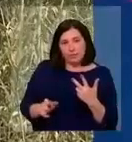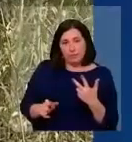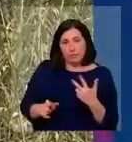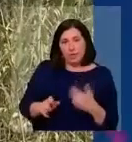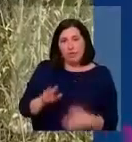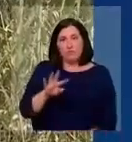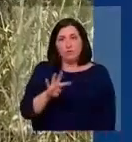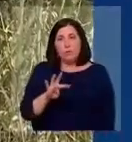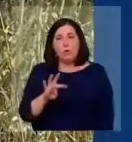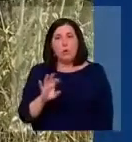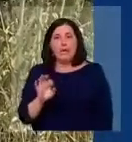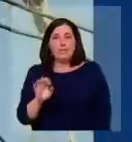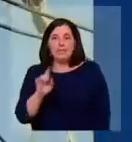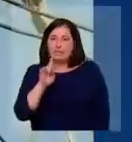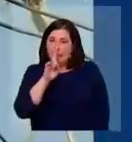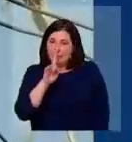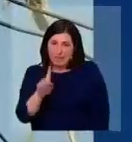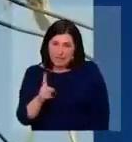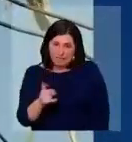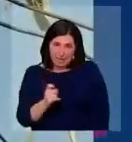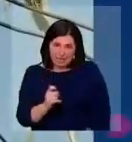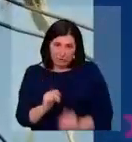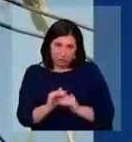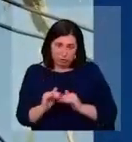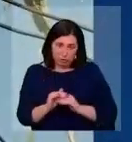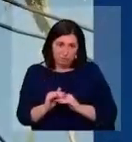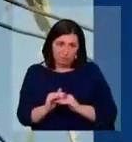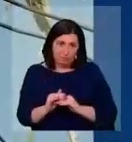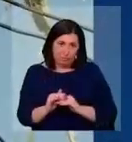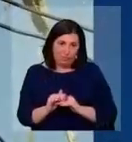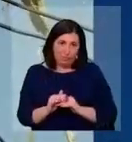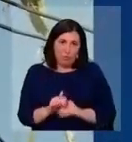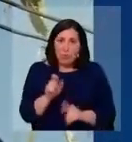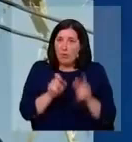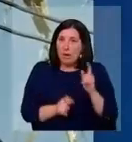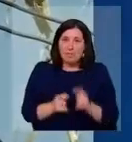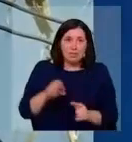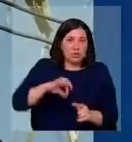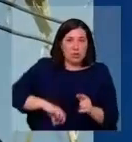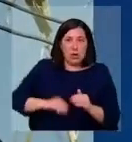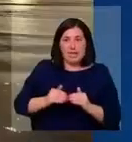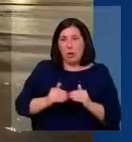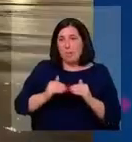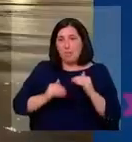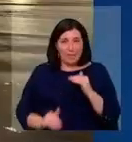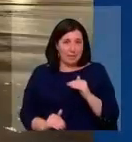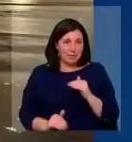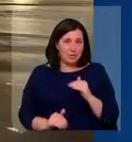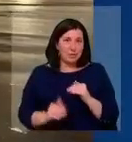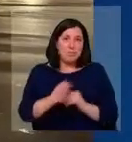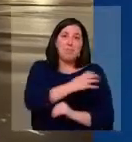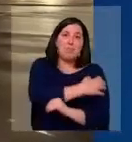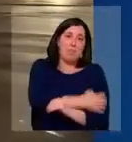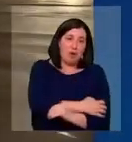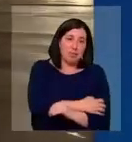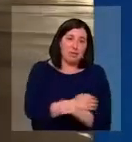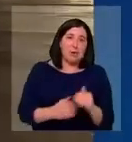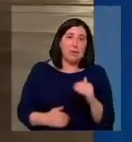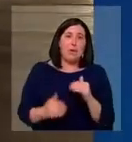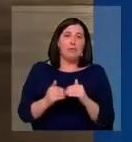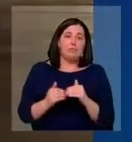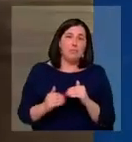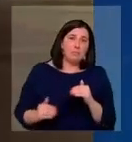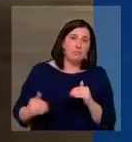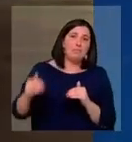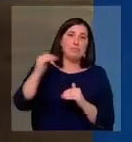los 40.000 pesos. Entonces, si una persona gana por debajo de eso, es pobre. Si un hogar gana por debajo de eso, es pobre. Y si